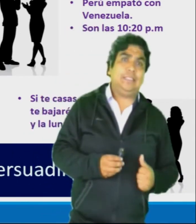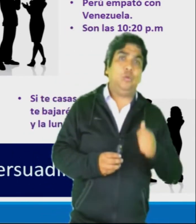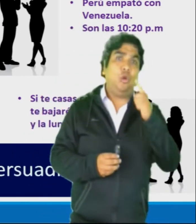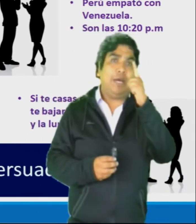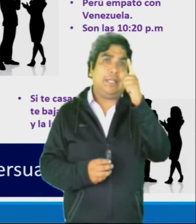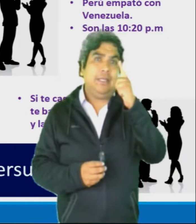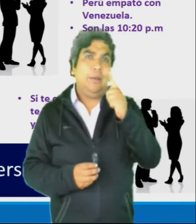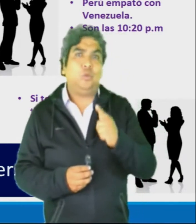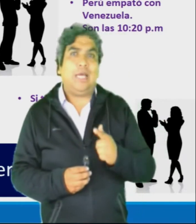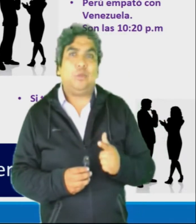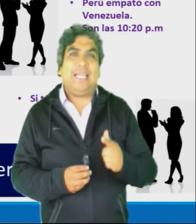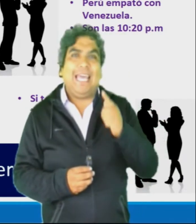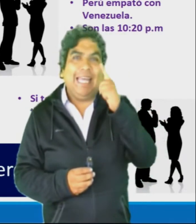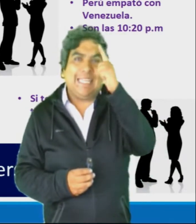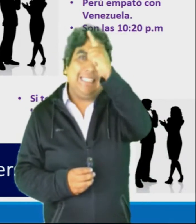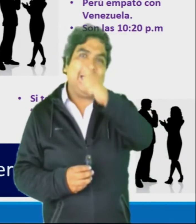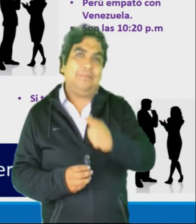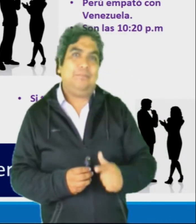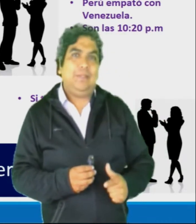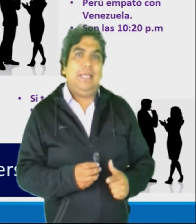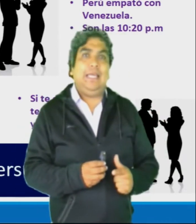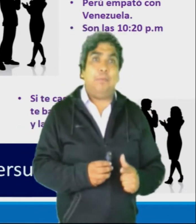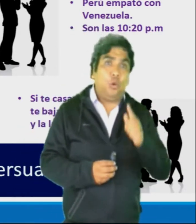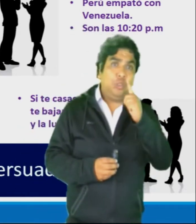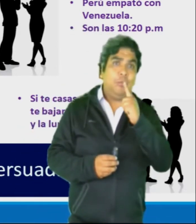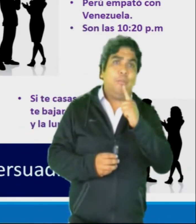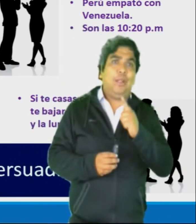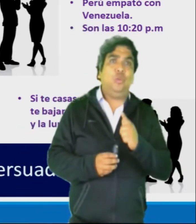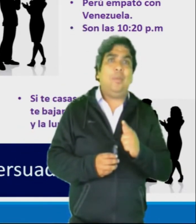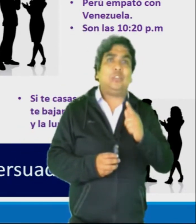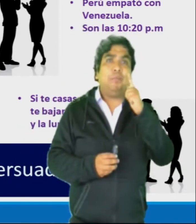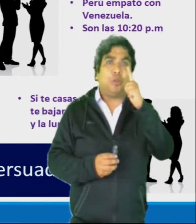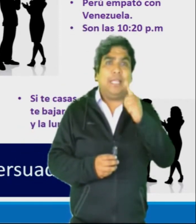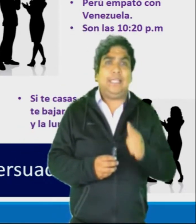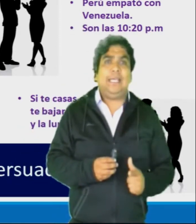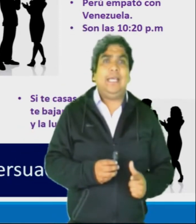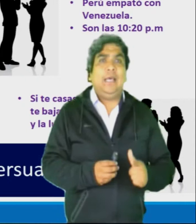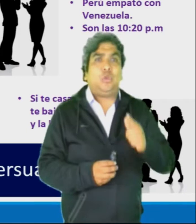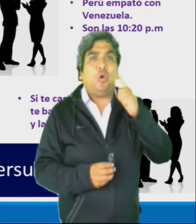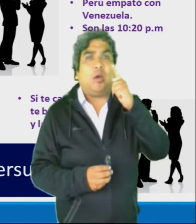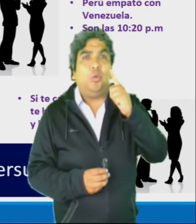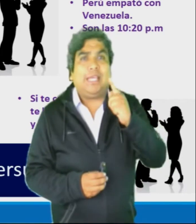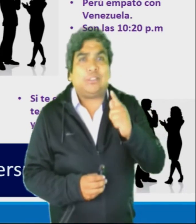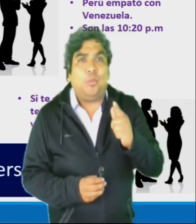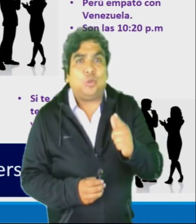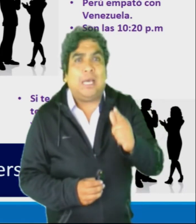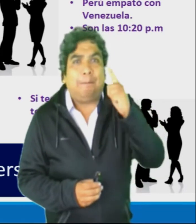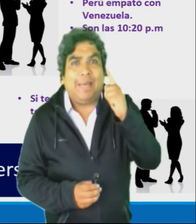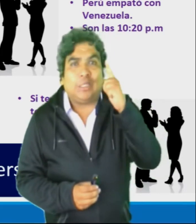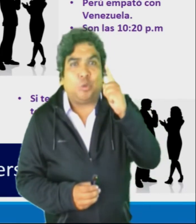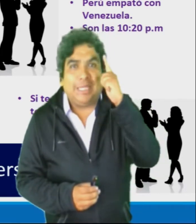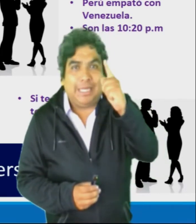En segundo lugar, buscamos entretener. Y por último, pero no menos importante, toda comunicación